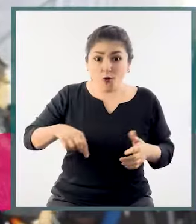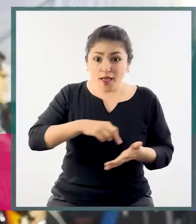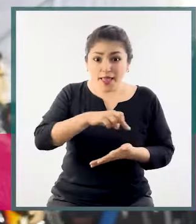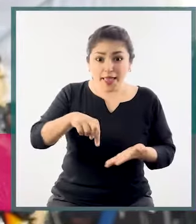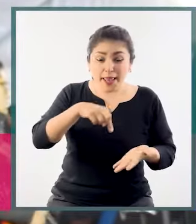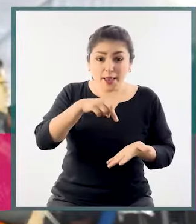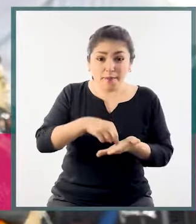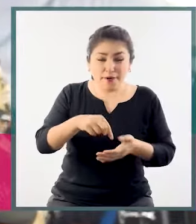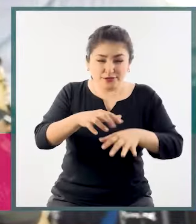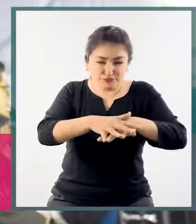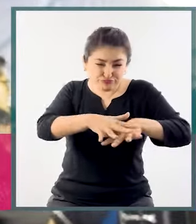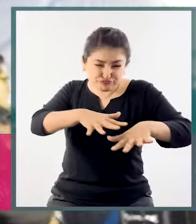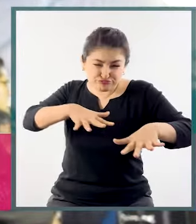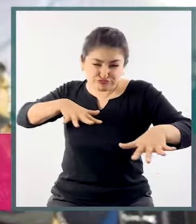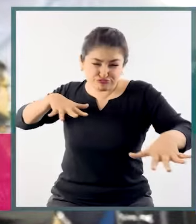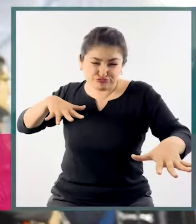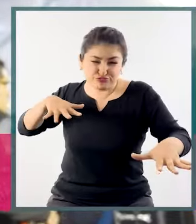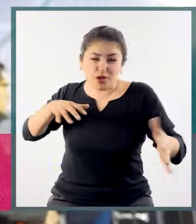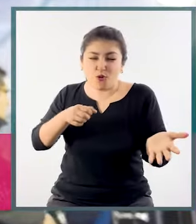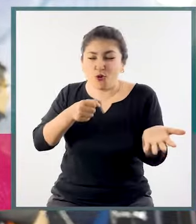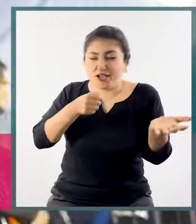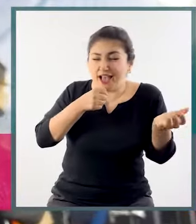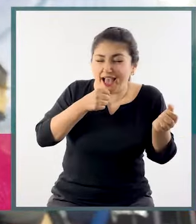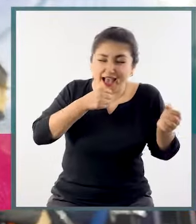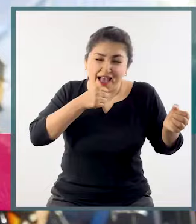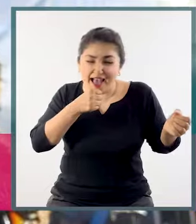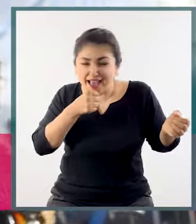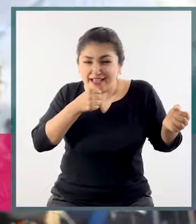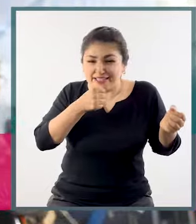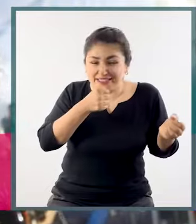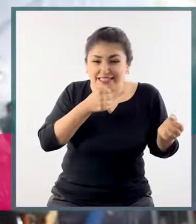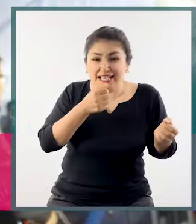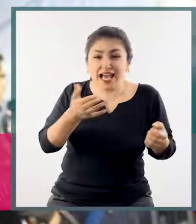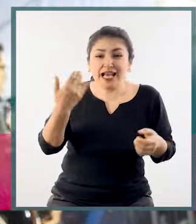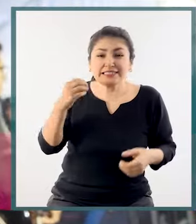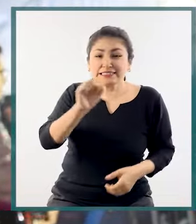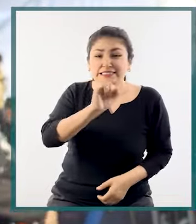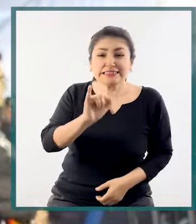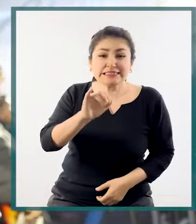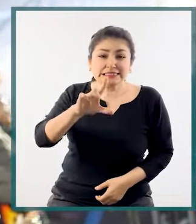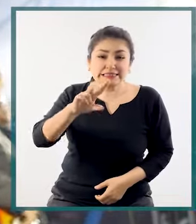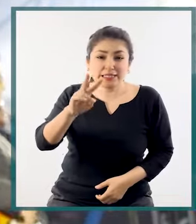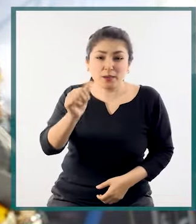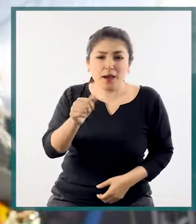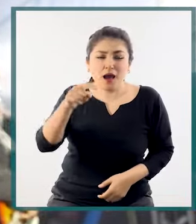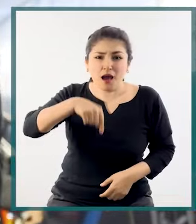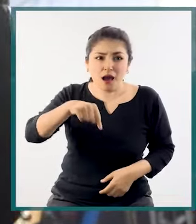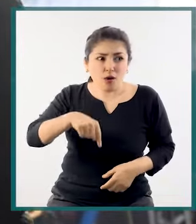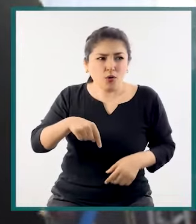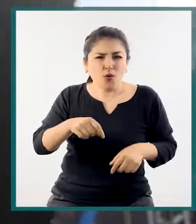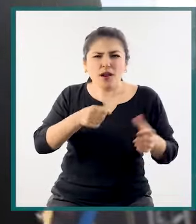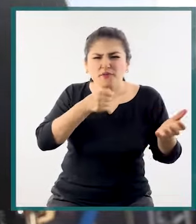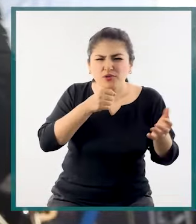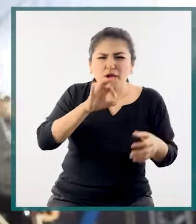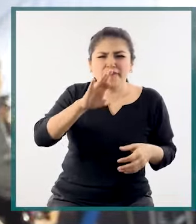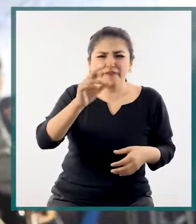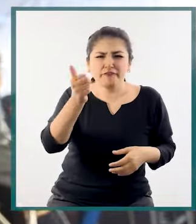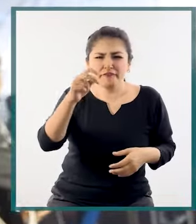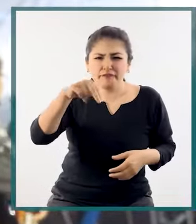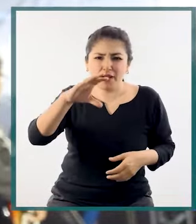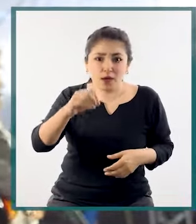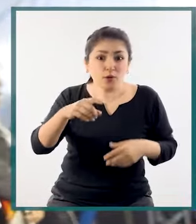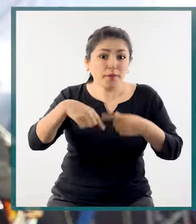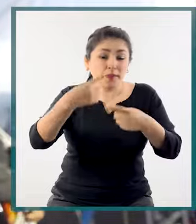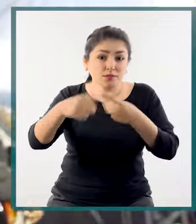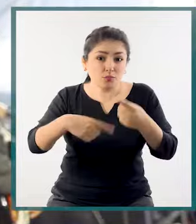En estos momentos, en la Plaza de Armas, se realiza un concierto en el que estuvo Silva Rivera y en este momento está tocando Franco Rojas.